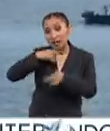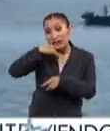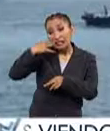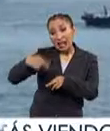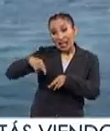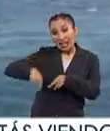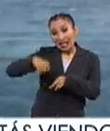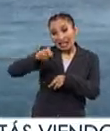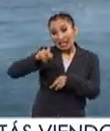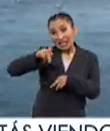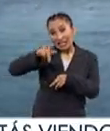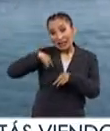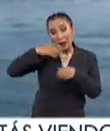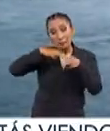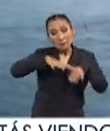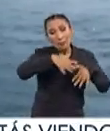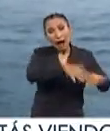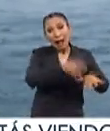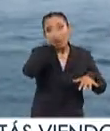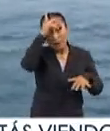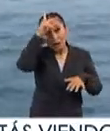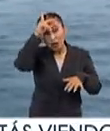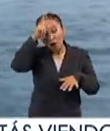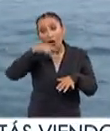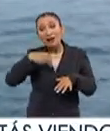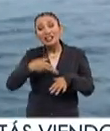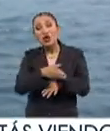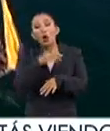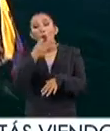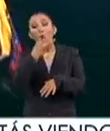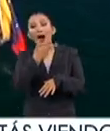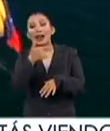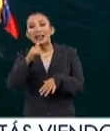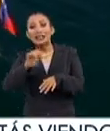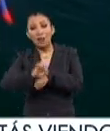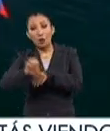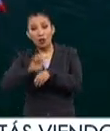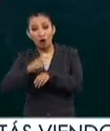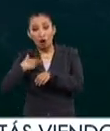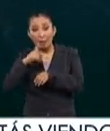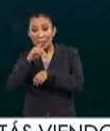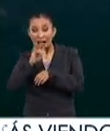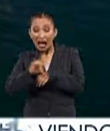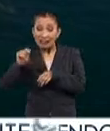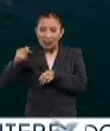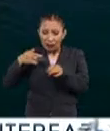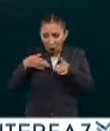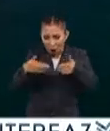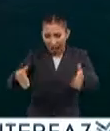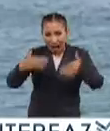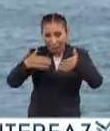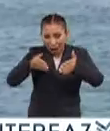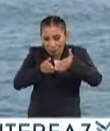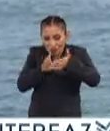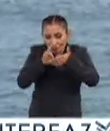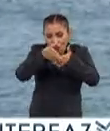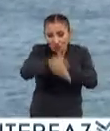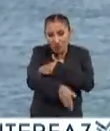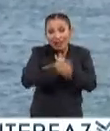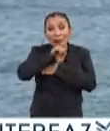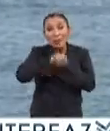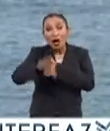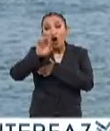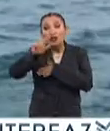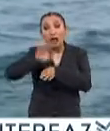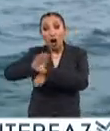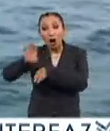chilena en Iquique, atravesar el mar de Grao en Perú, Río Guayas en Ecuador, cruzar del Pacífico al Atlántico por el Canal de Panamá, así como por las